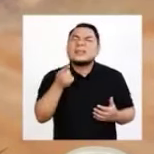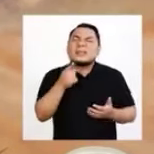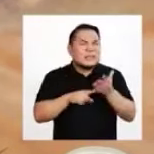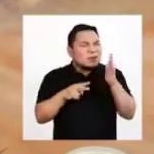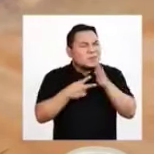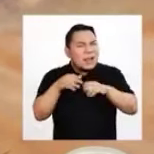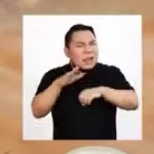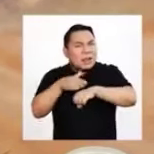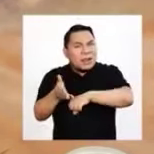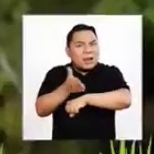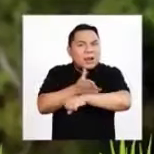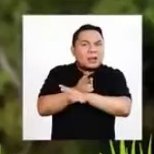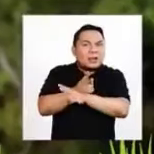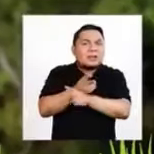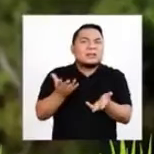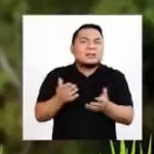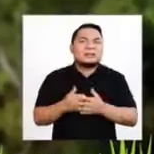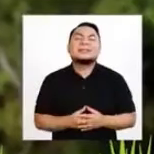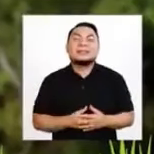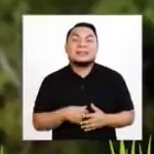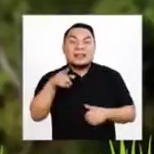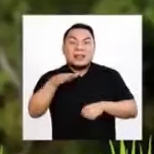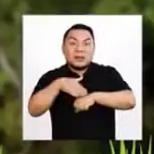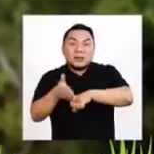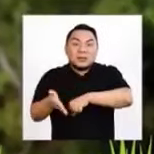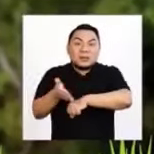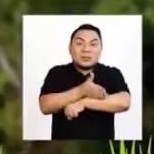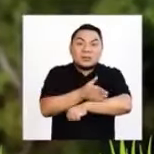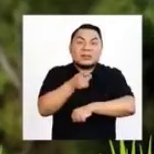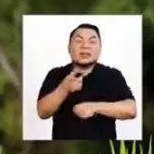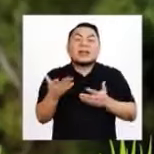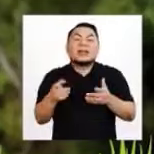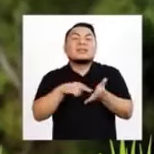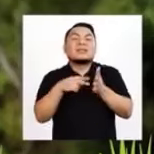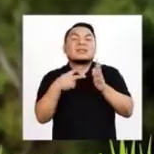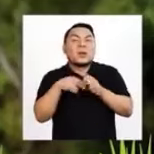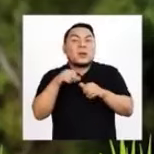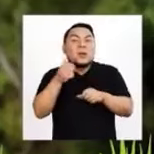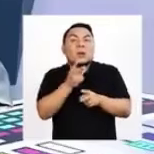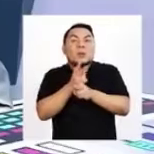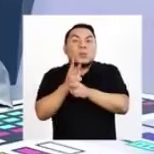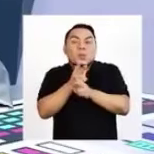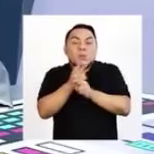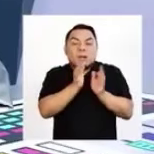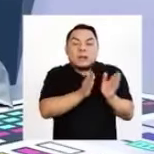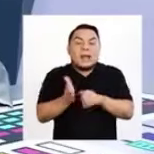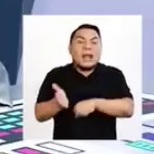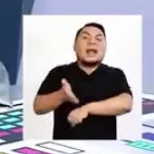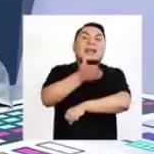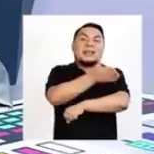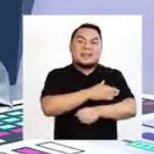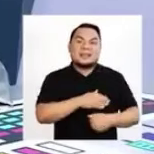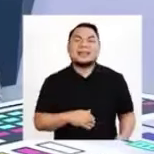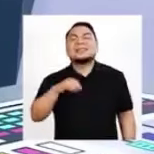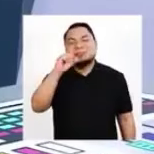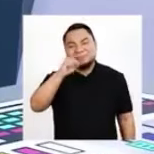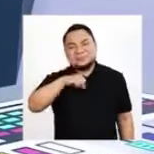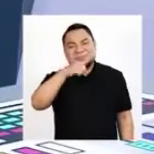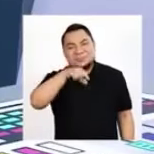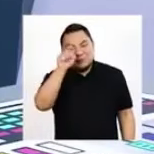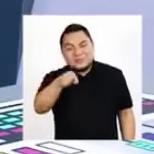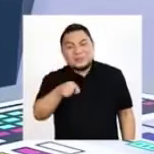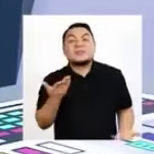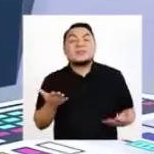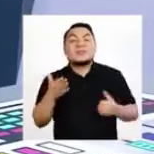¿Qué es prevención? Bueno, prevención viene de prevenir. ¡Así es!